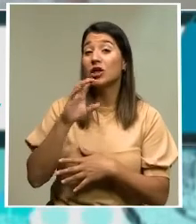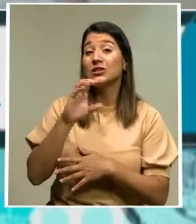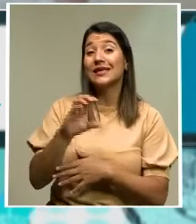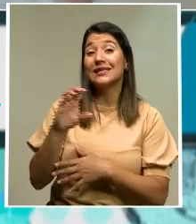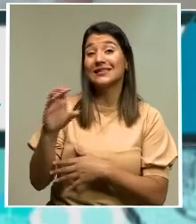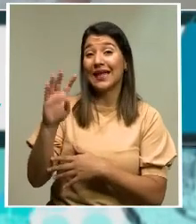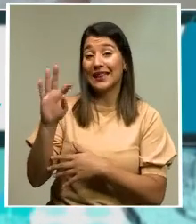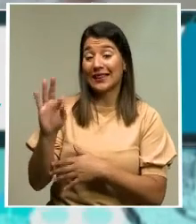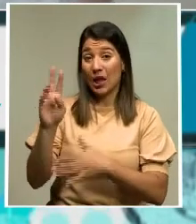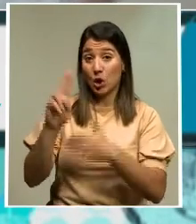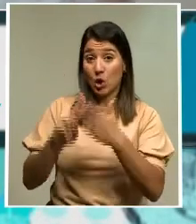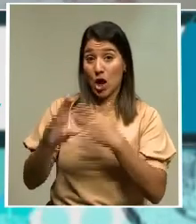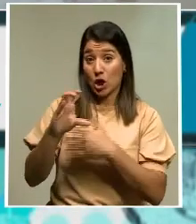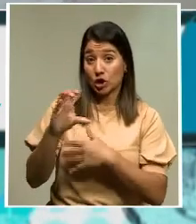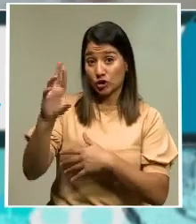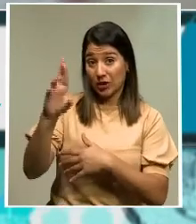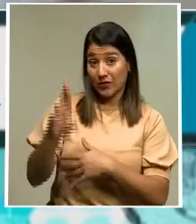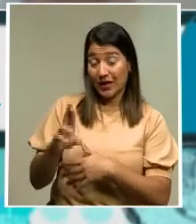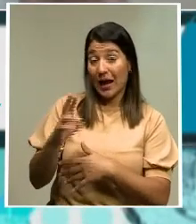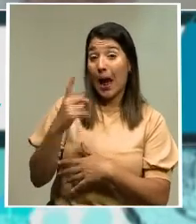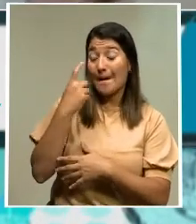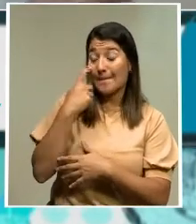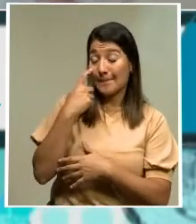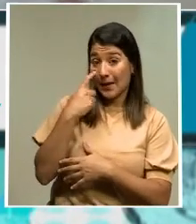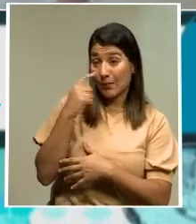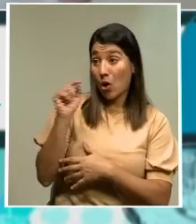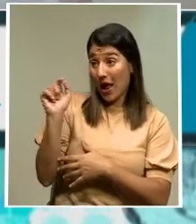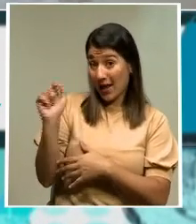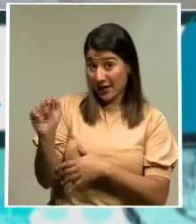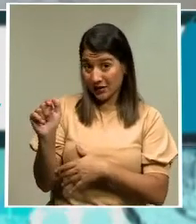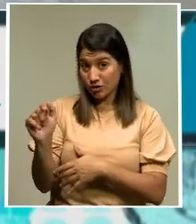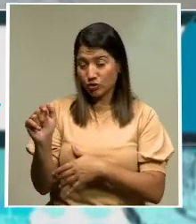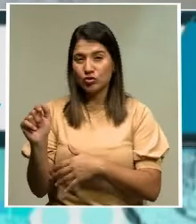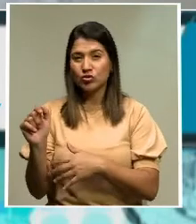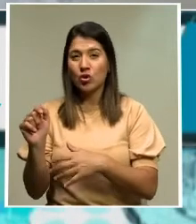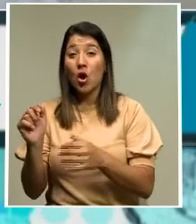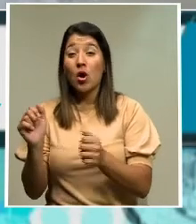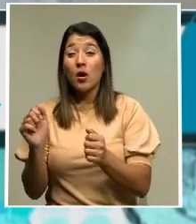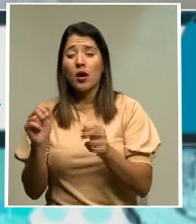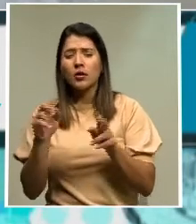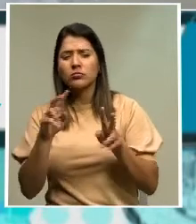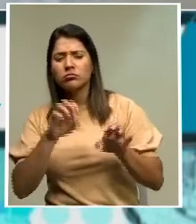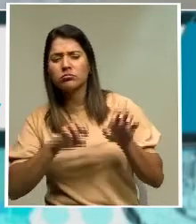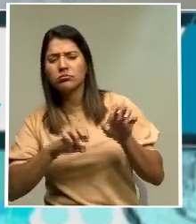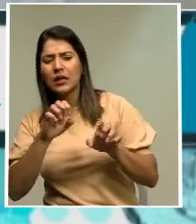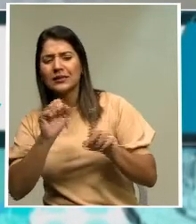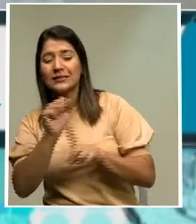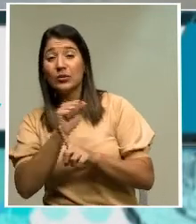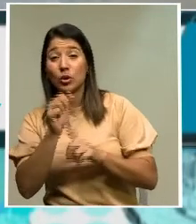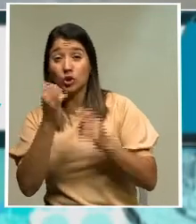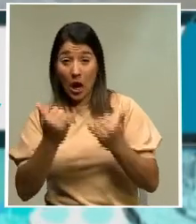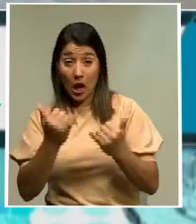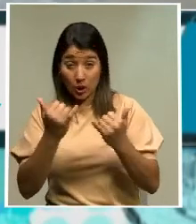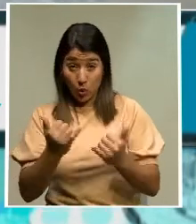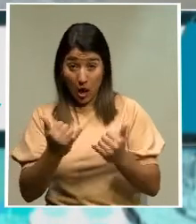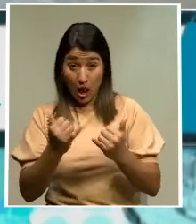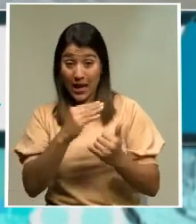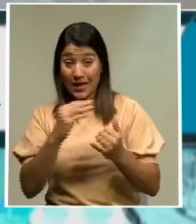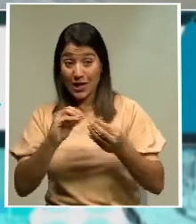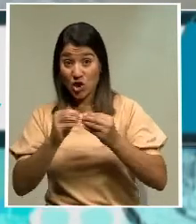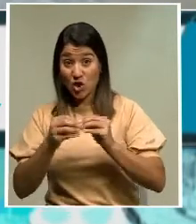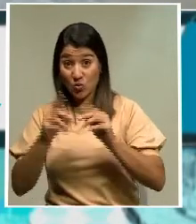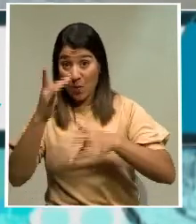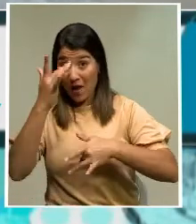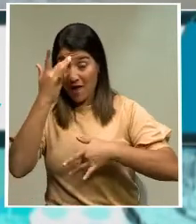Costa Rica, vemos que el CCP, de acuerdo con el comportamiento que tiene hoy, el número de casos, proyecta que a un